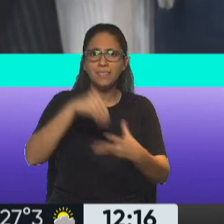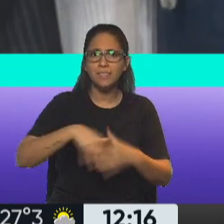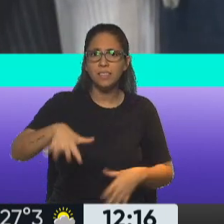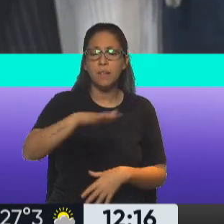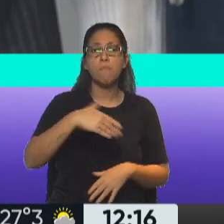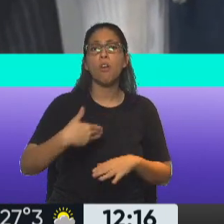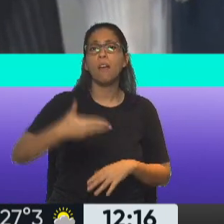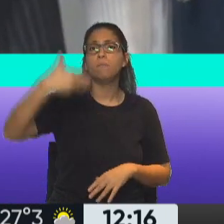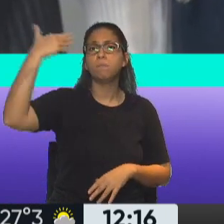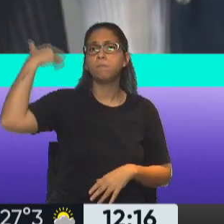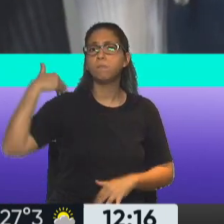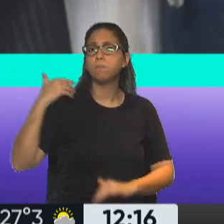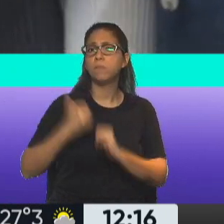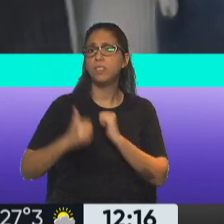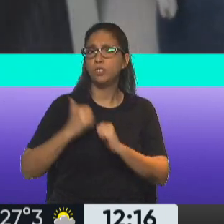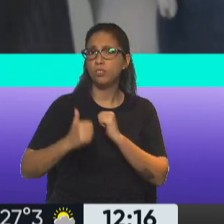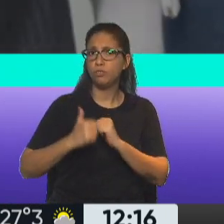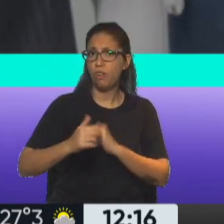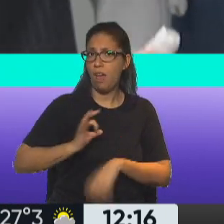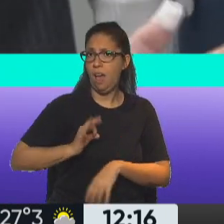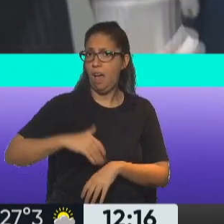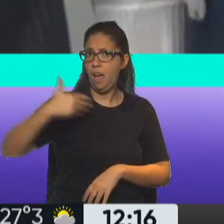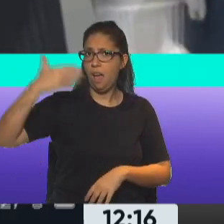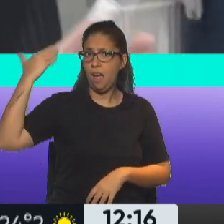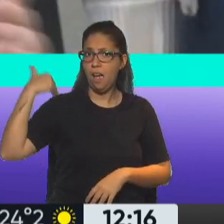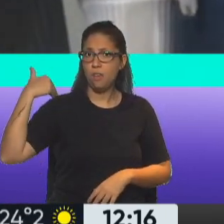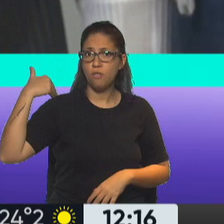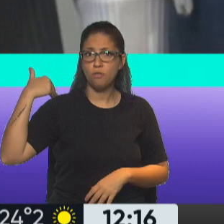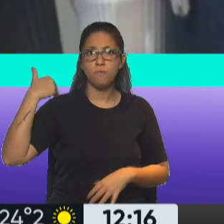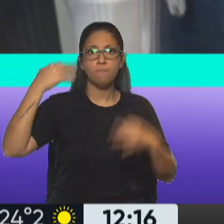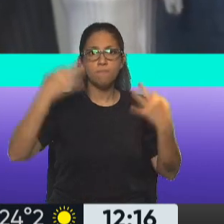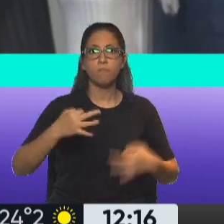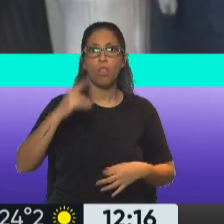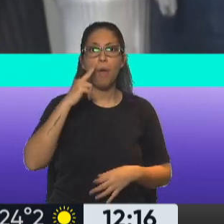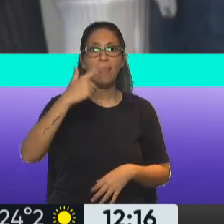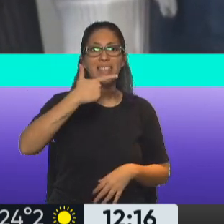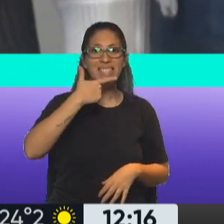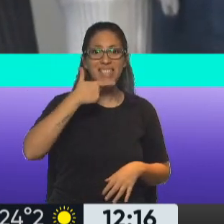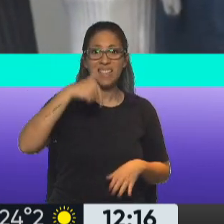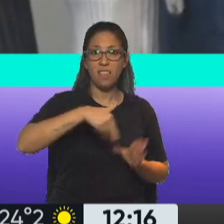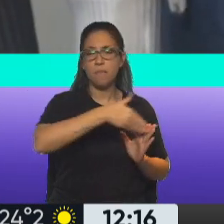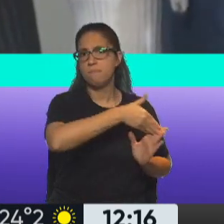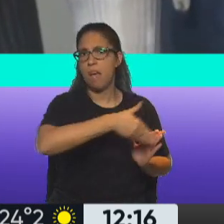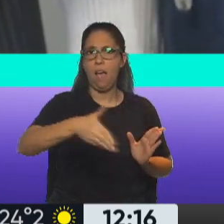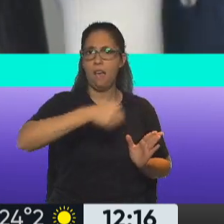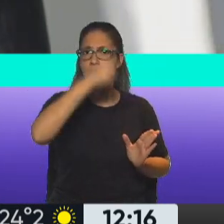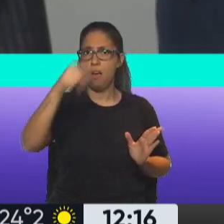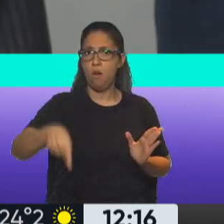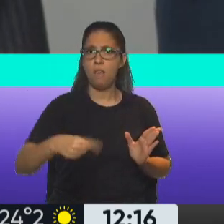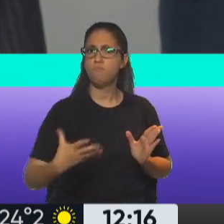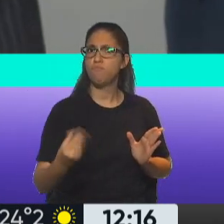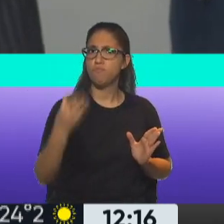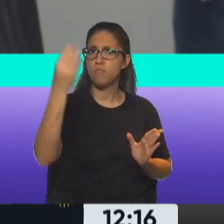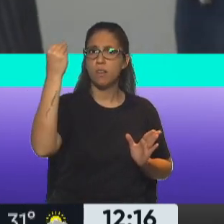en la historia de los últimos años, centralmente desde el año 2017 para acá, muchos intentos